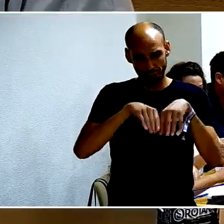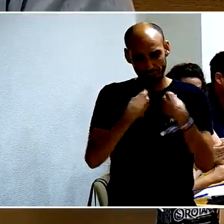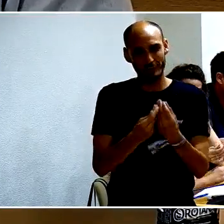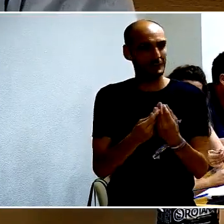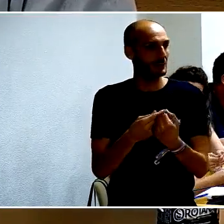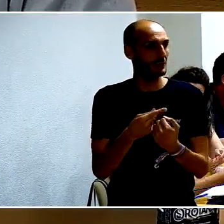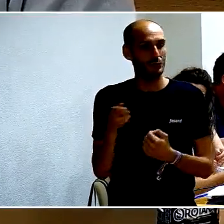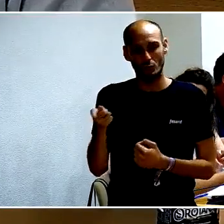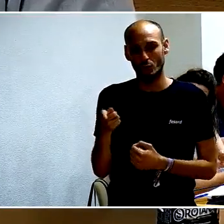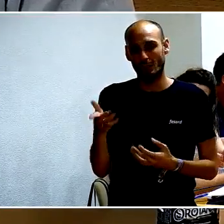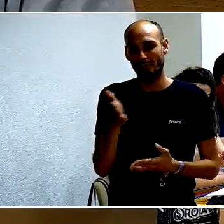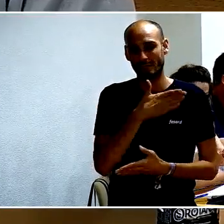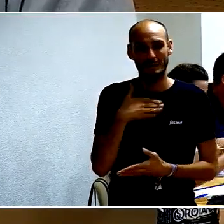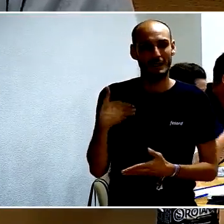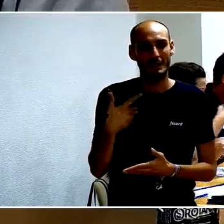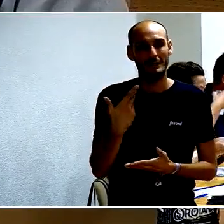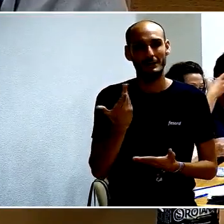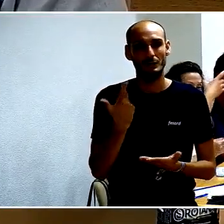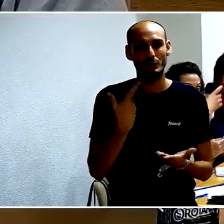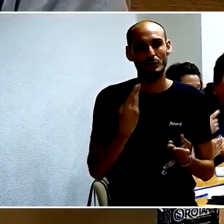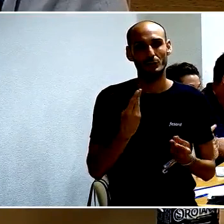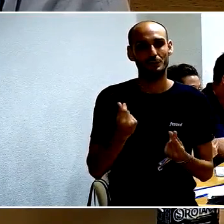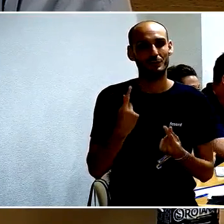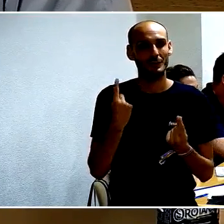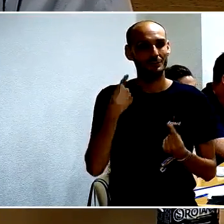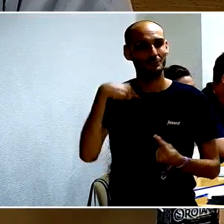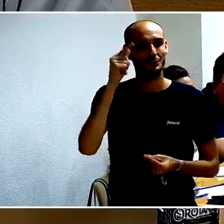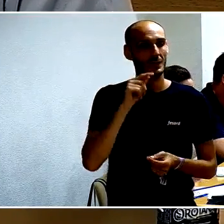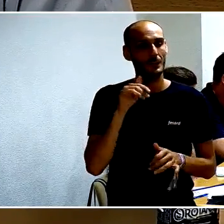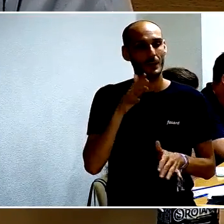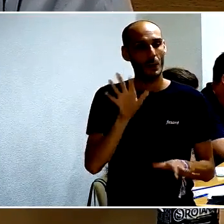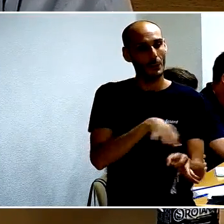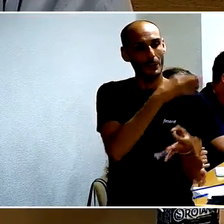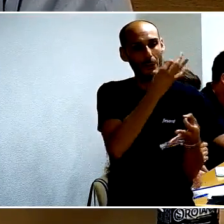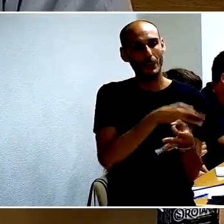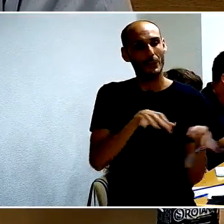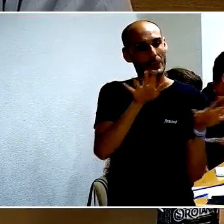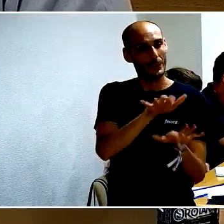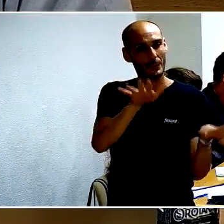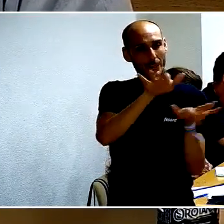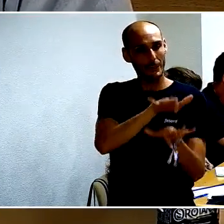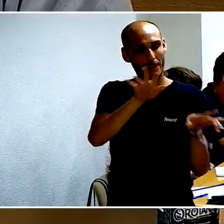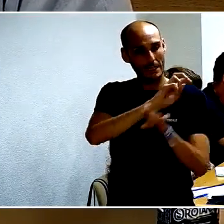pinceladita y agradecer los oídos, etcétera, etcétera.